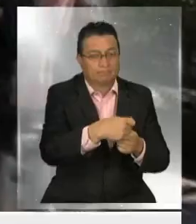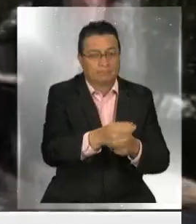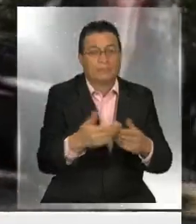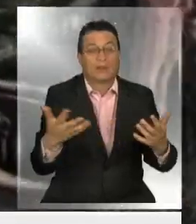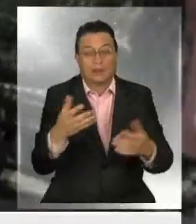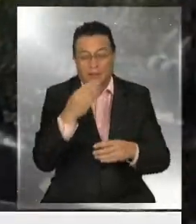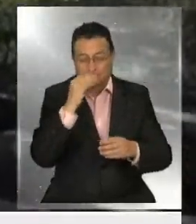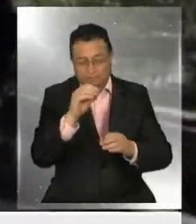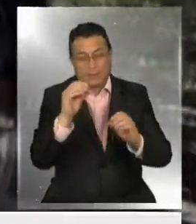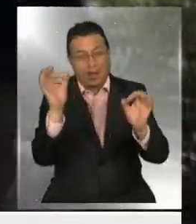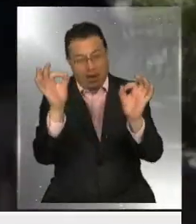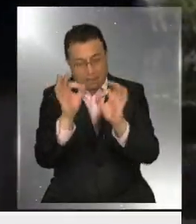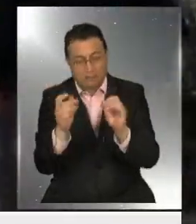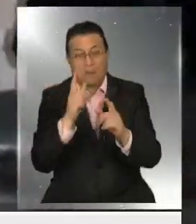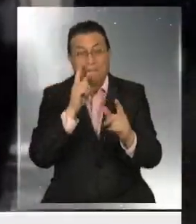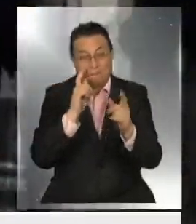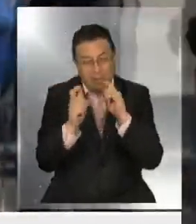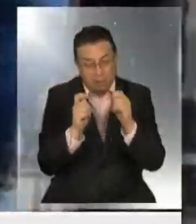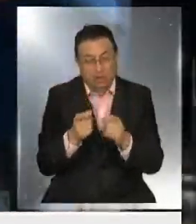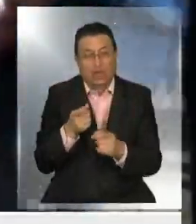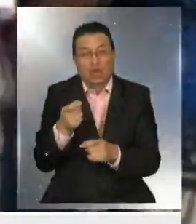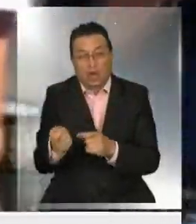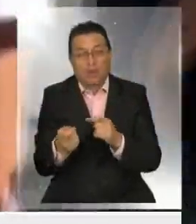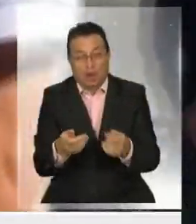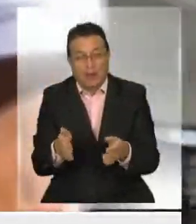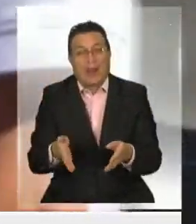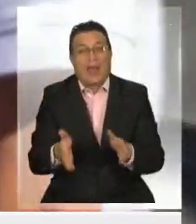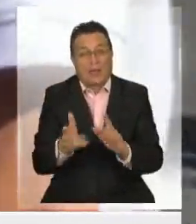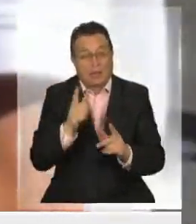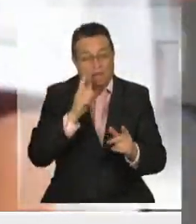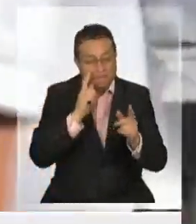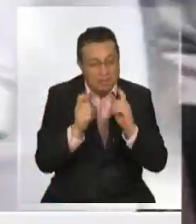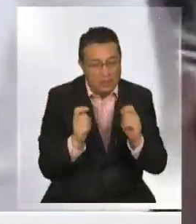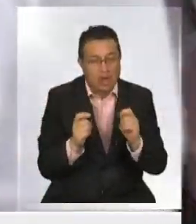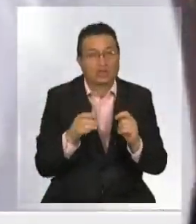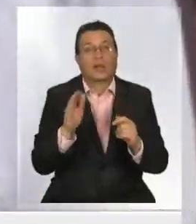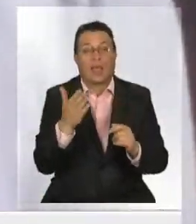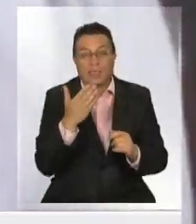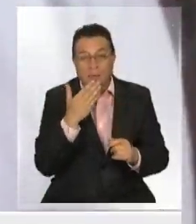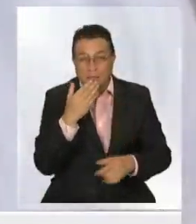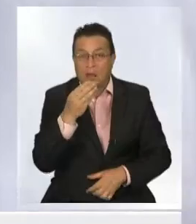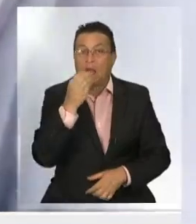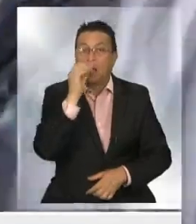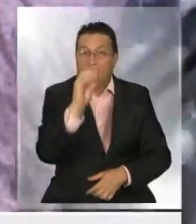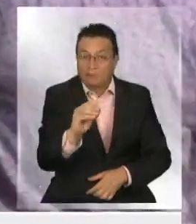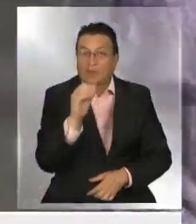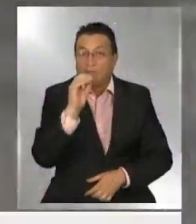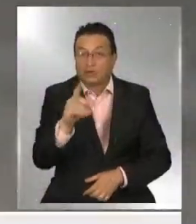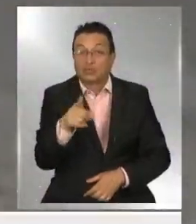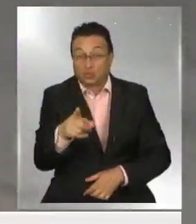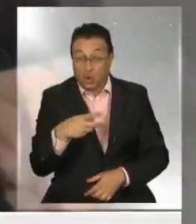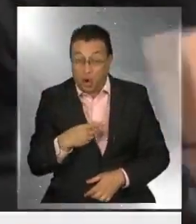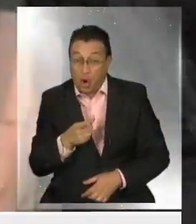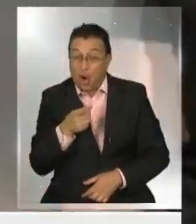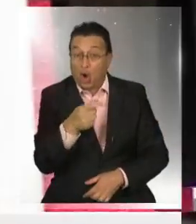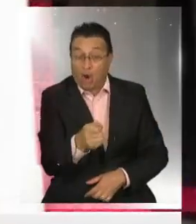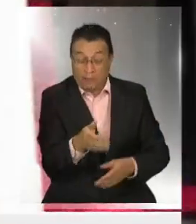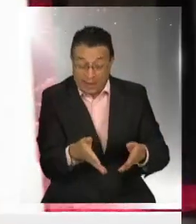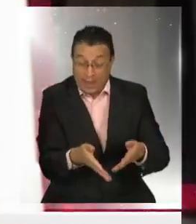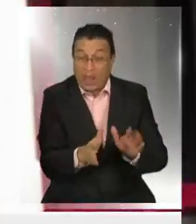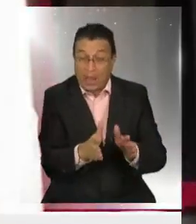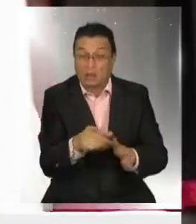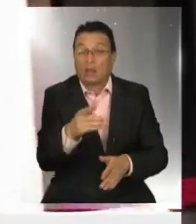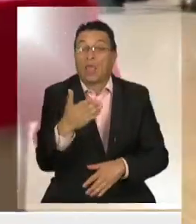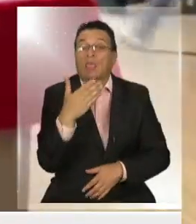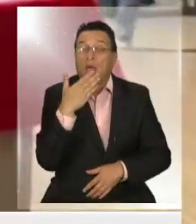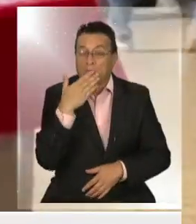se les explica los riesgos de adquirir productos en las calles y también se les advierte que quien compra en el comercio ambulante